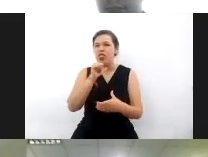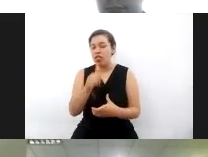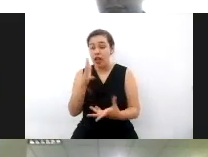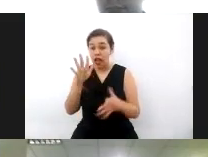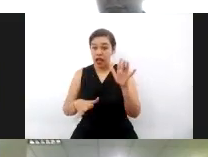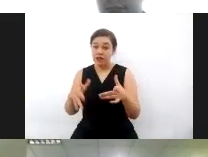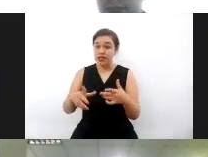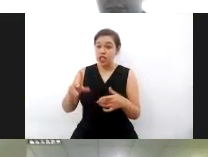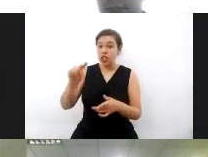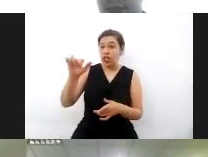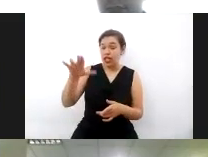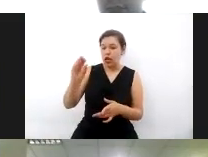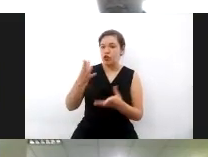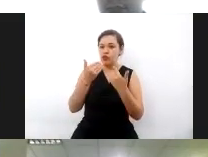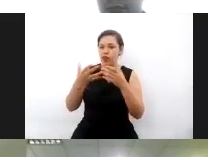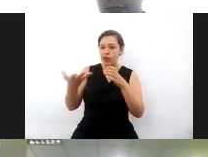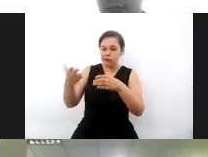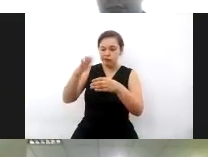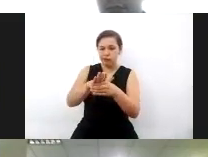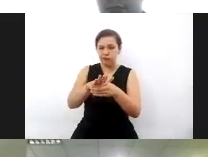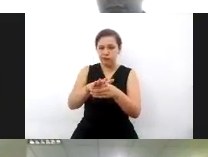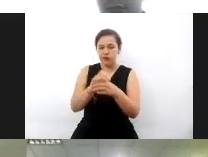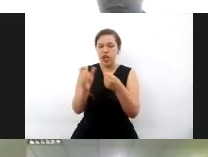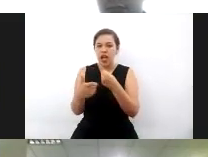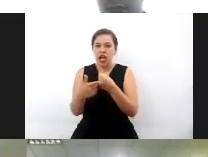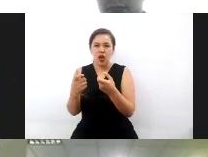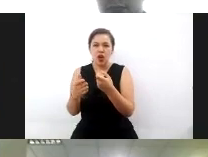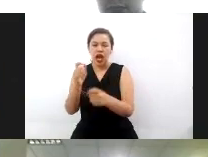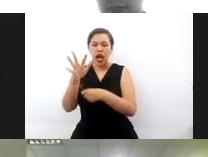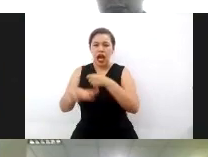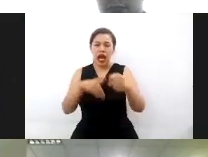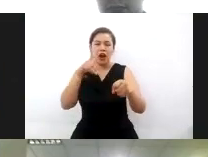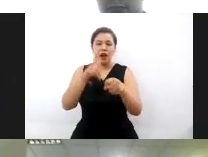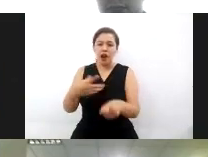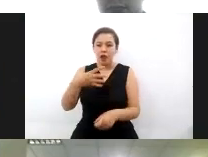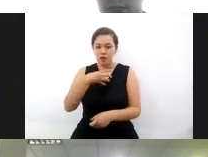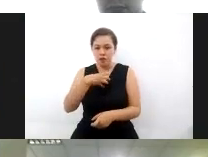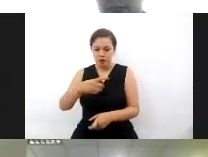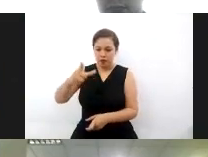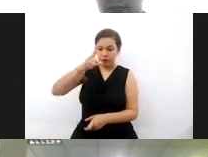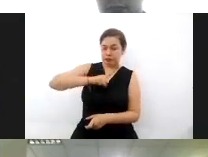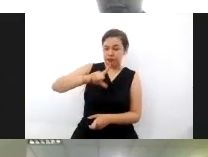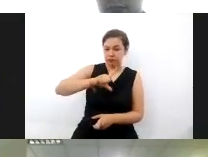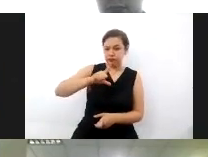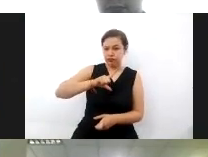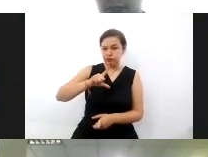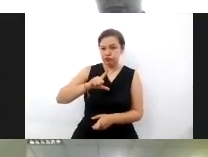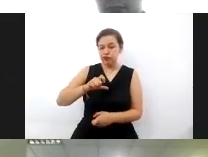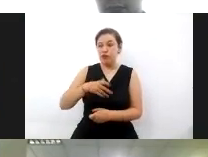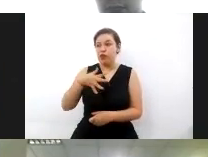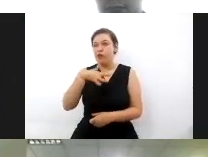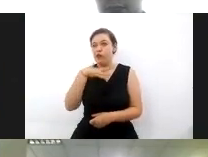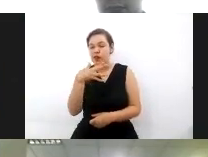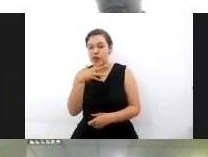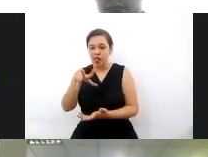cuentan con tapa. Entonces toda la fauna nociva va, defeca, orina, hay polvo, hay